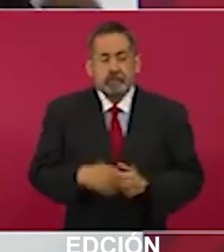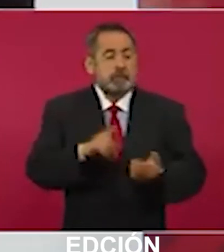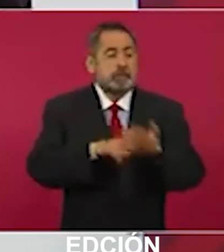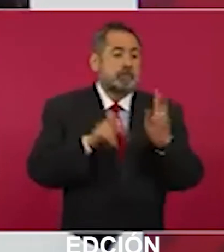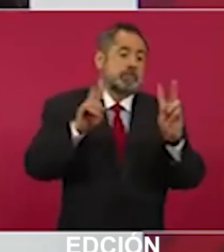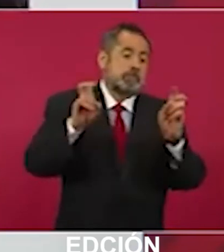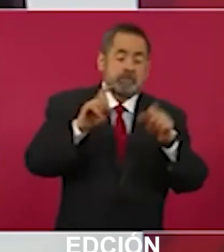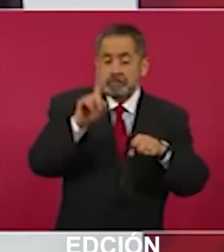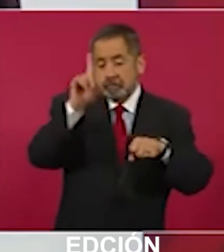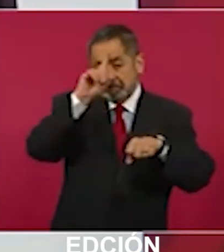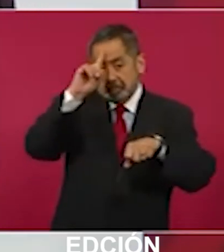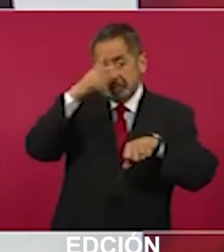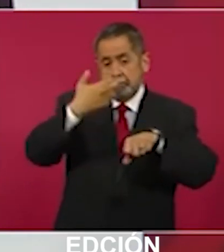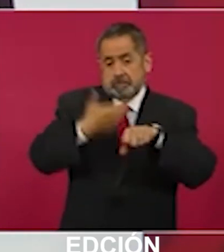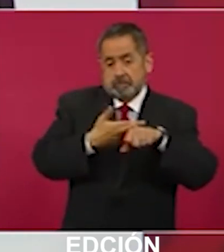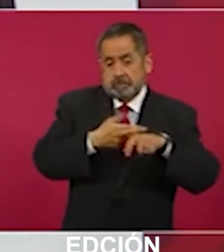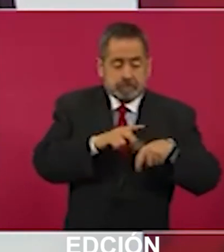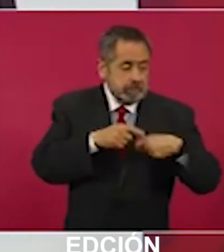asesores,